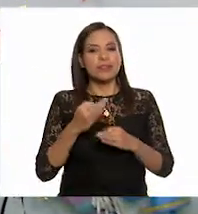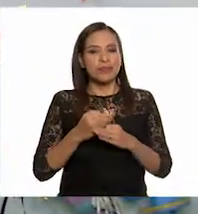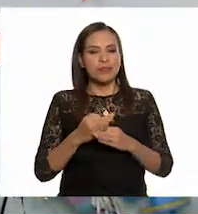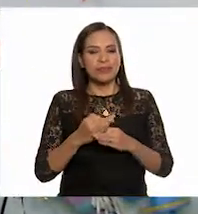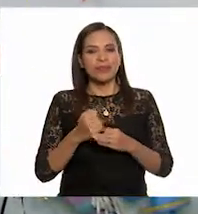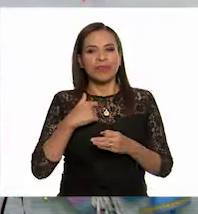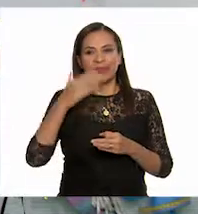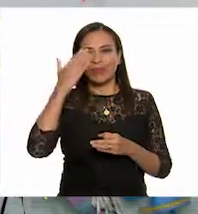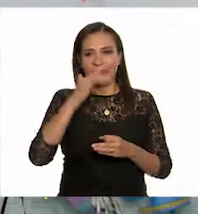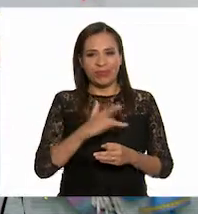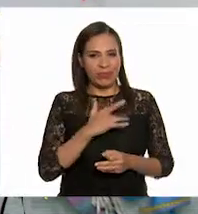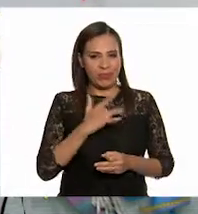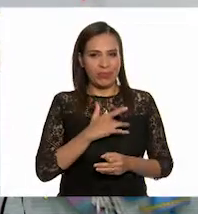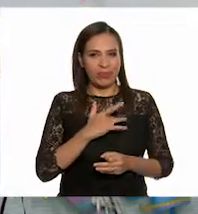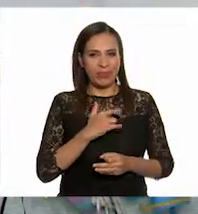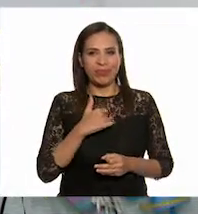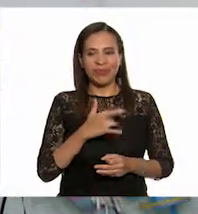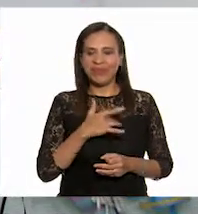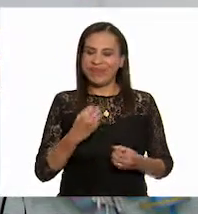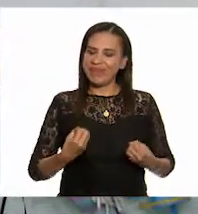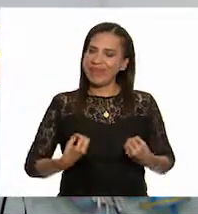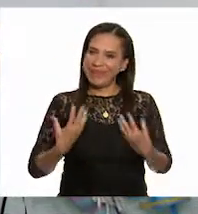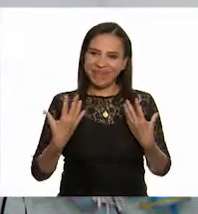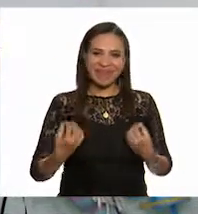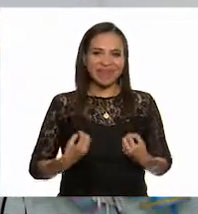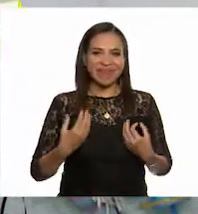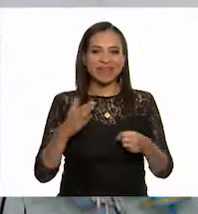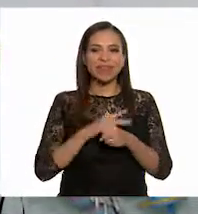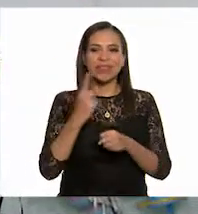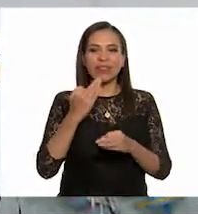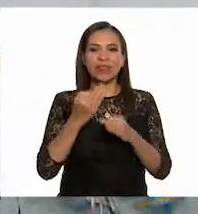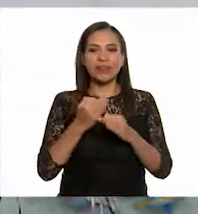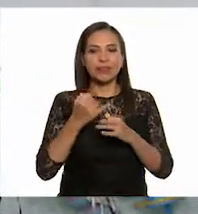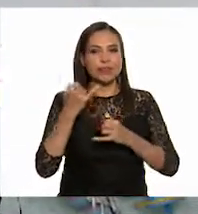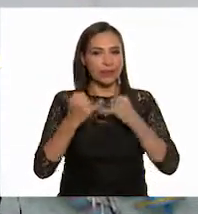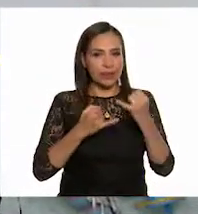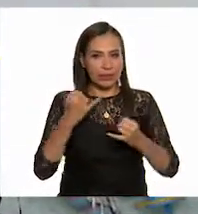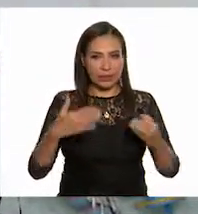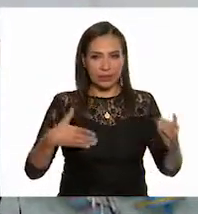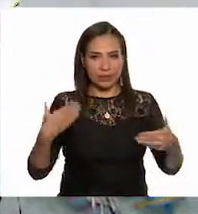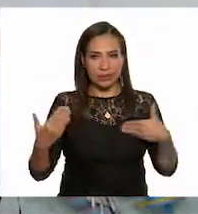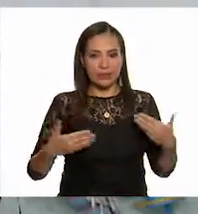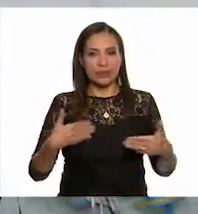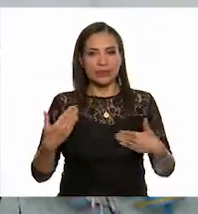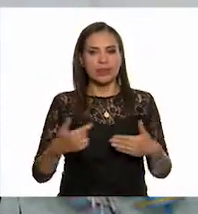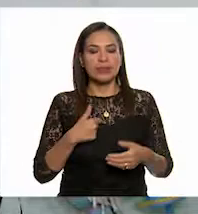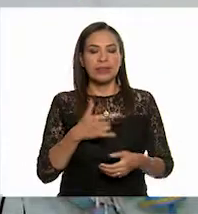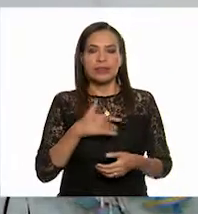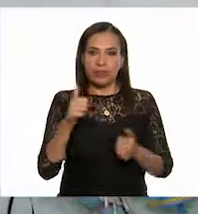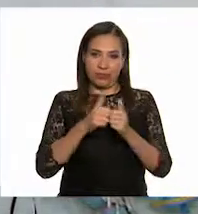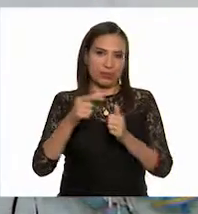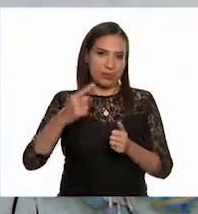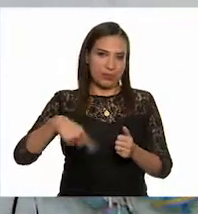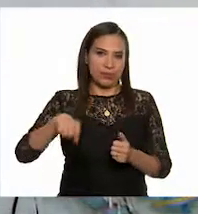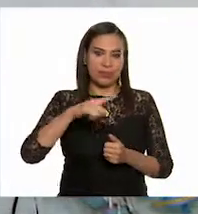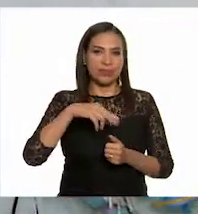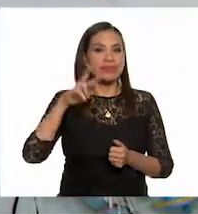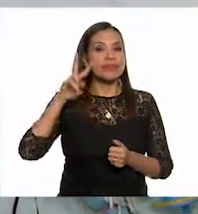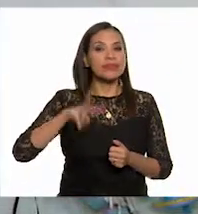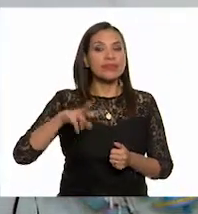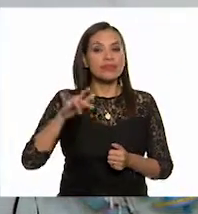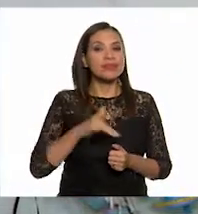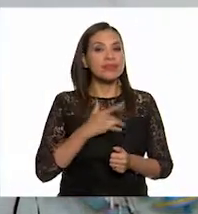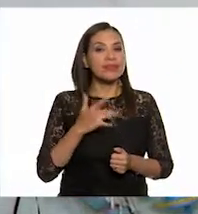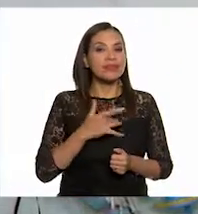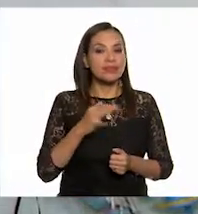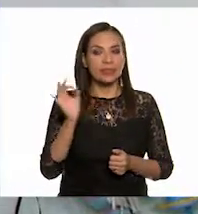momento sé cómo me siento. Estoy entusiasmada porque estamos aquí jugando y divirtiéndonos y estoy con ustedes. Y